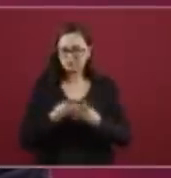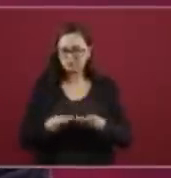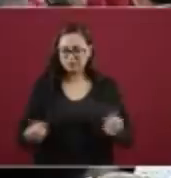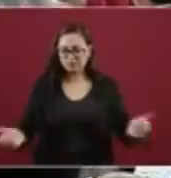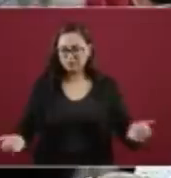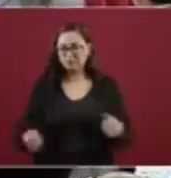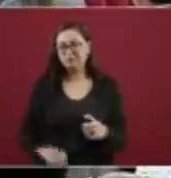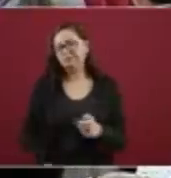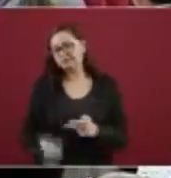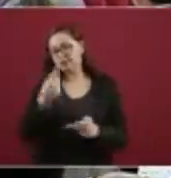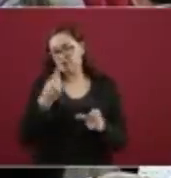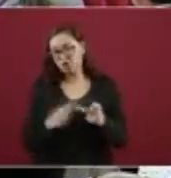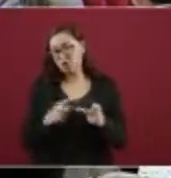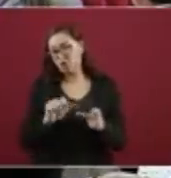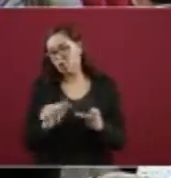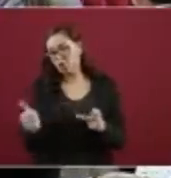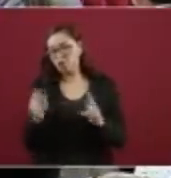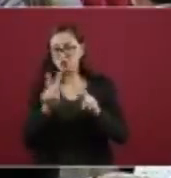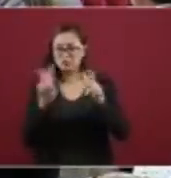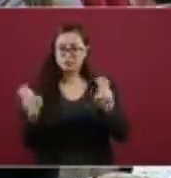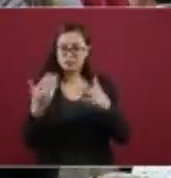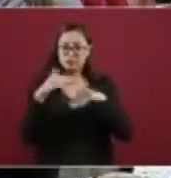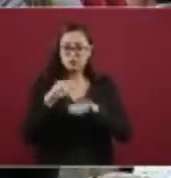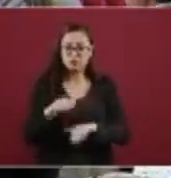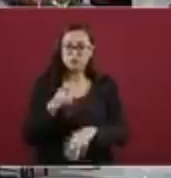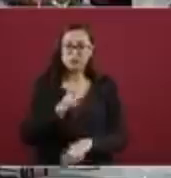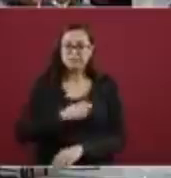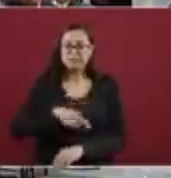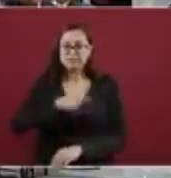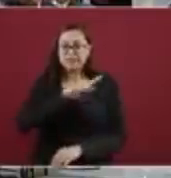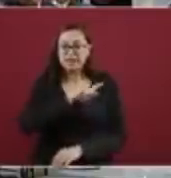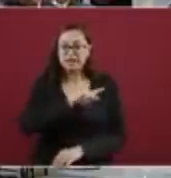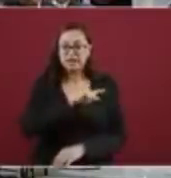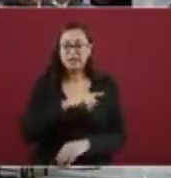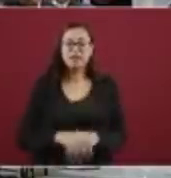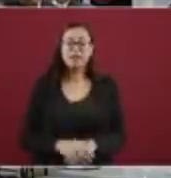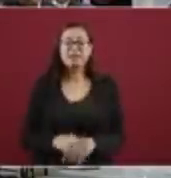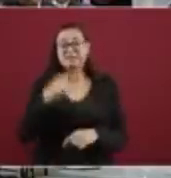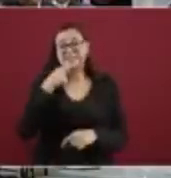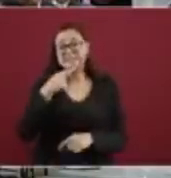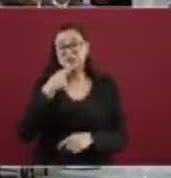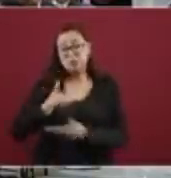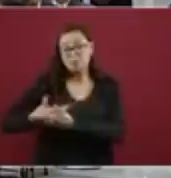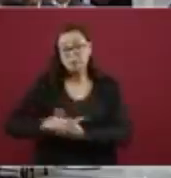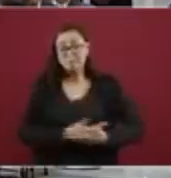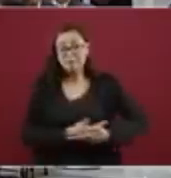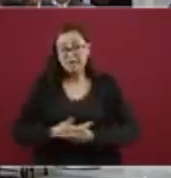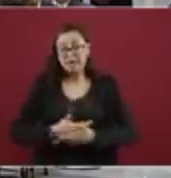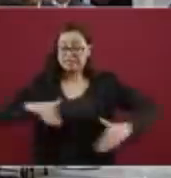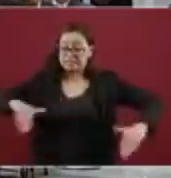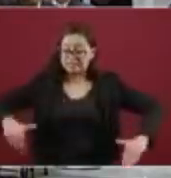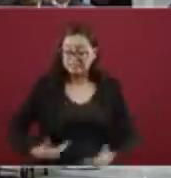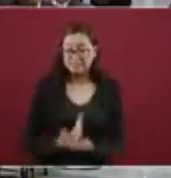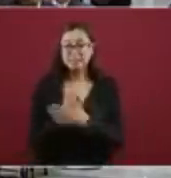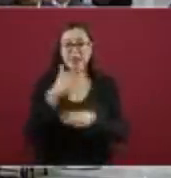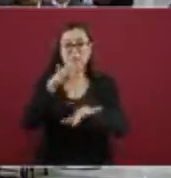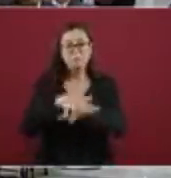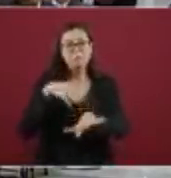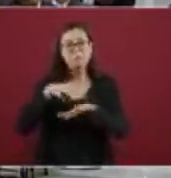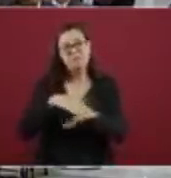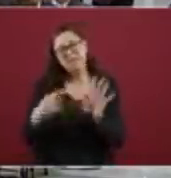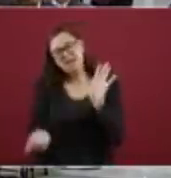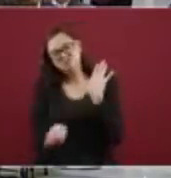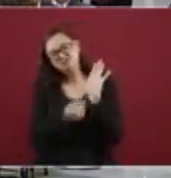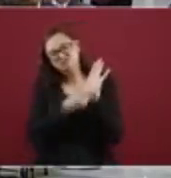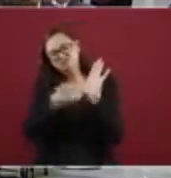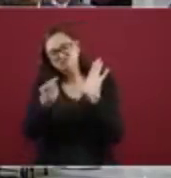le quiero preguntar en otro tema de salud, esta prueba del tamiz neonatal, que al parecer está suspendida por